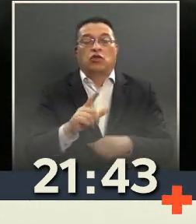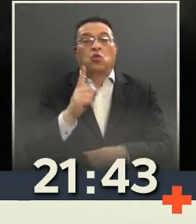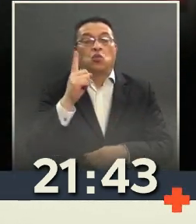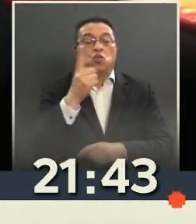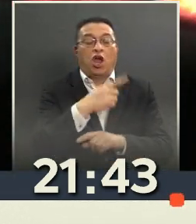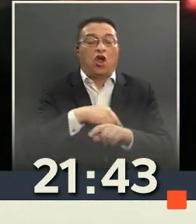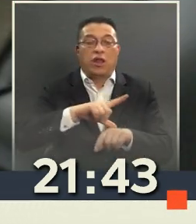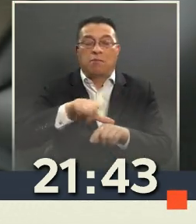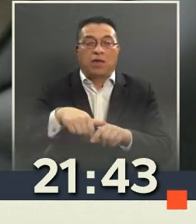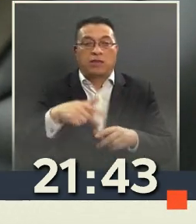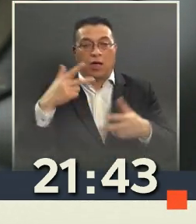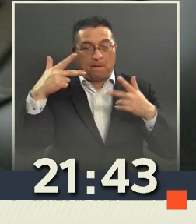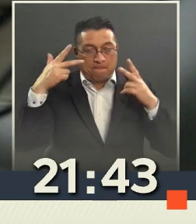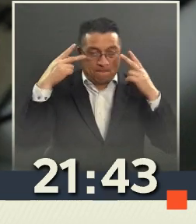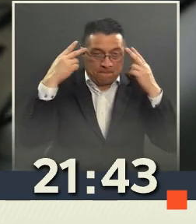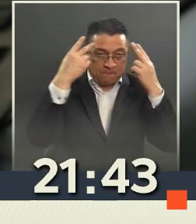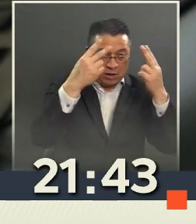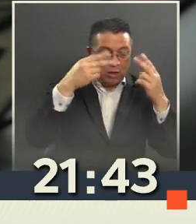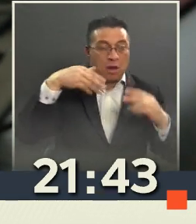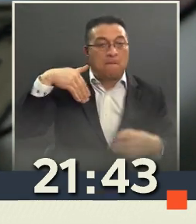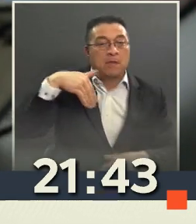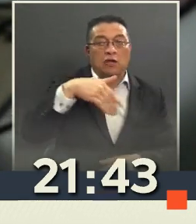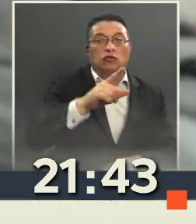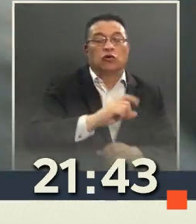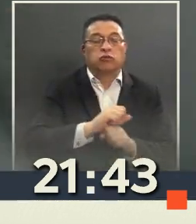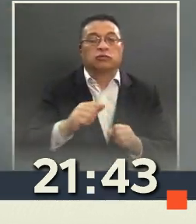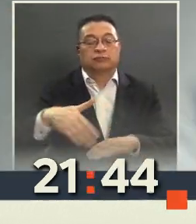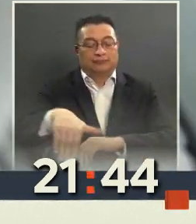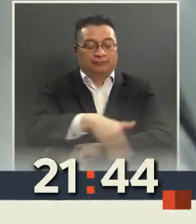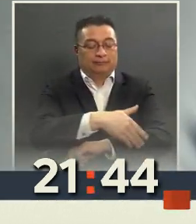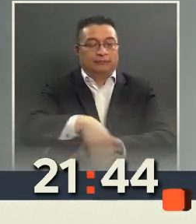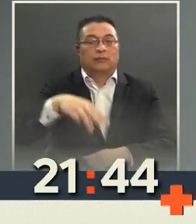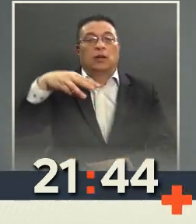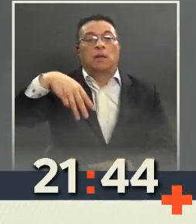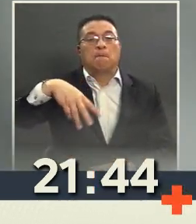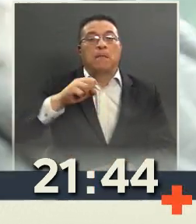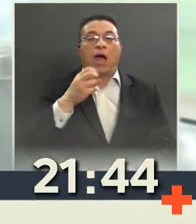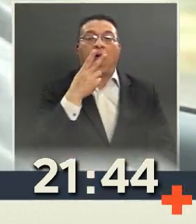metro micro para llegar a su trabajo en Avenida Mata.